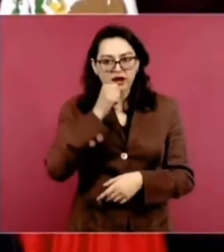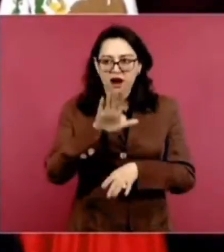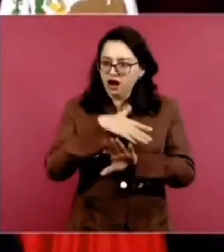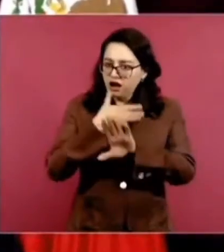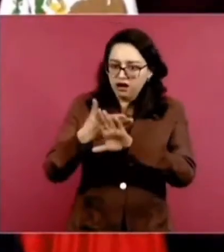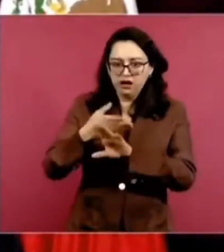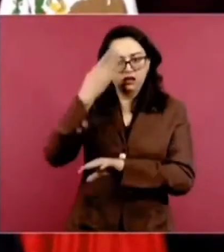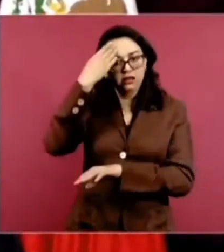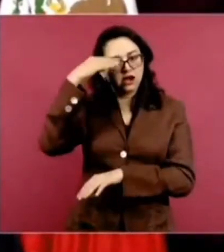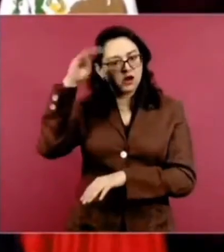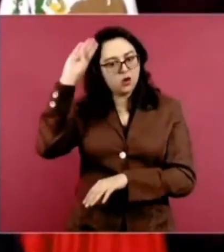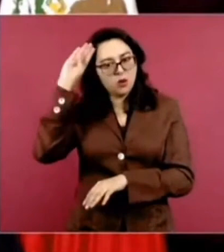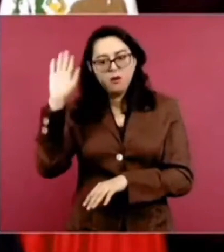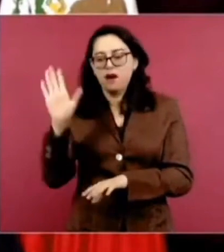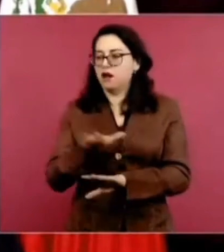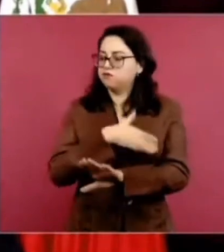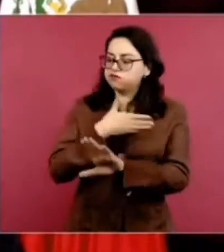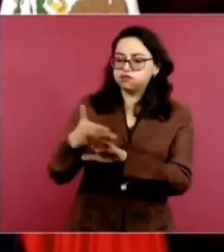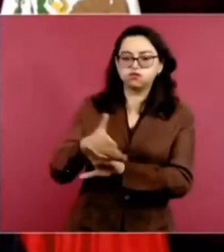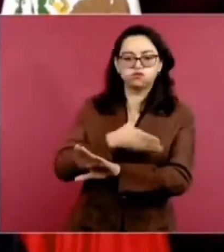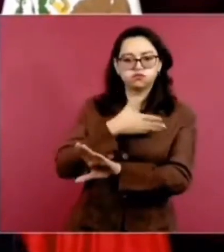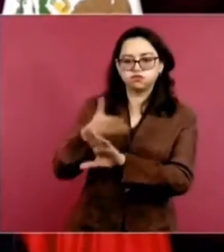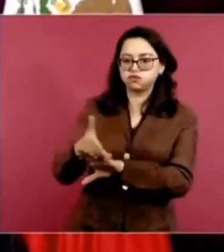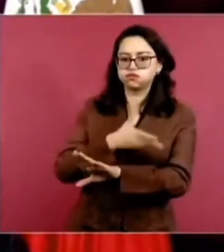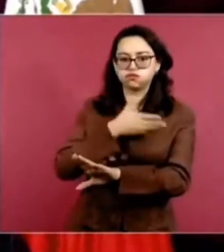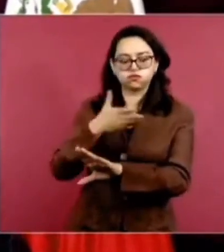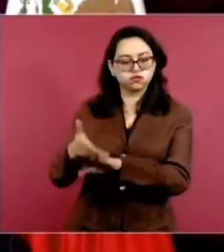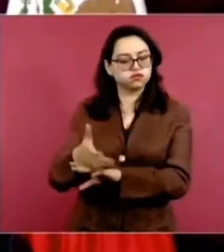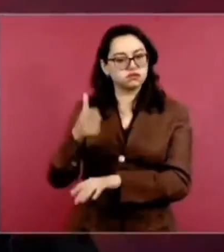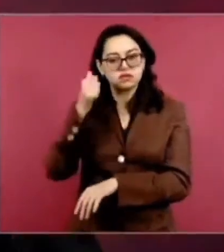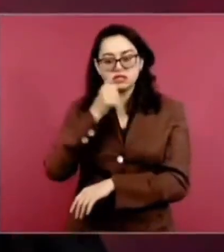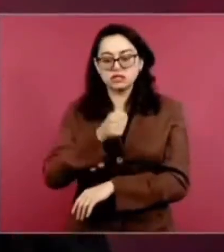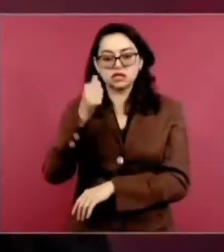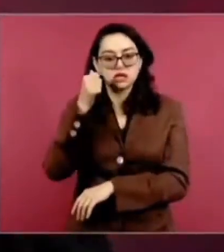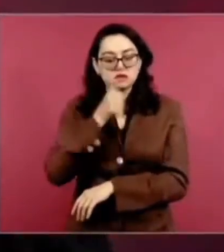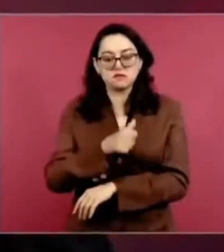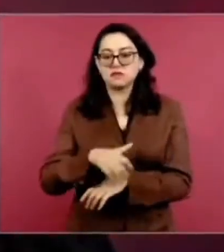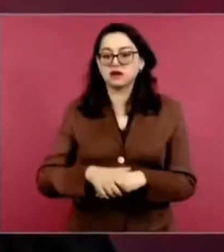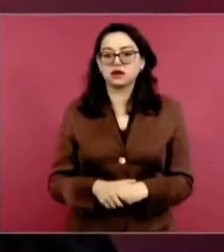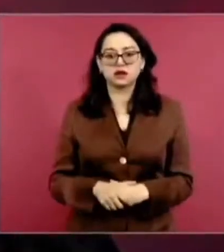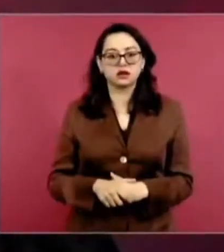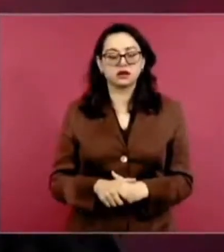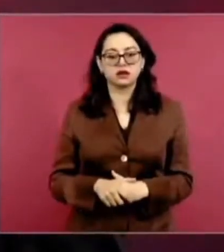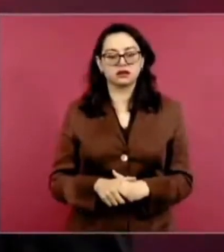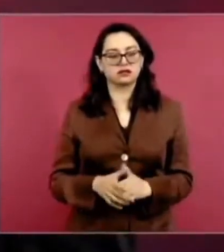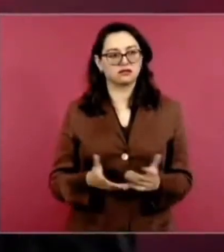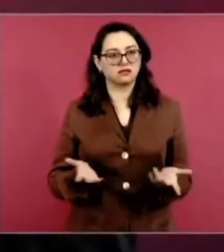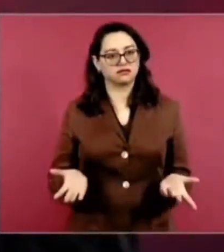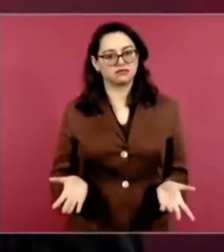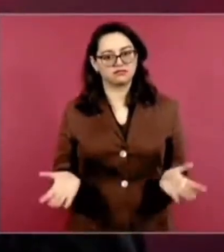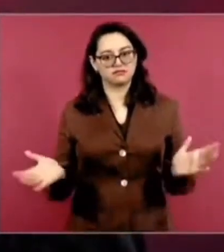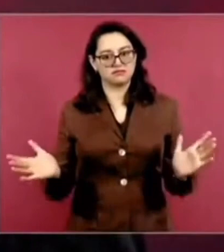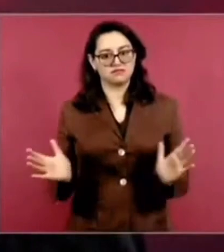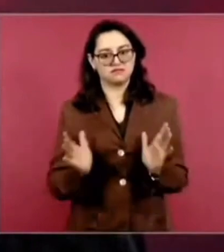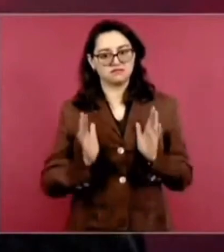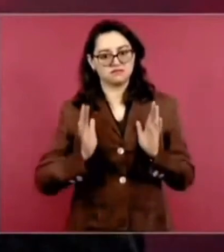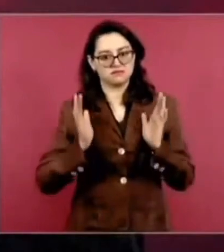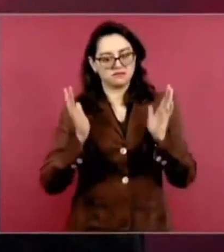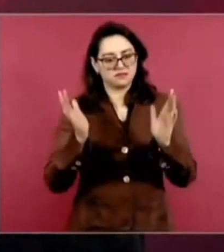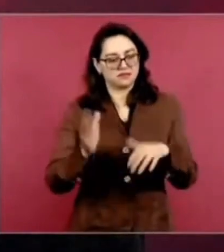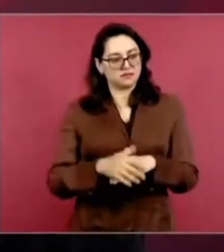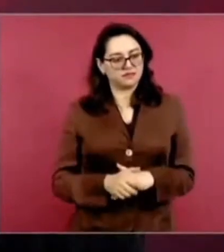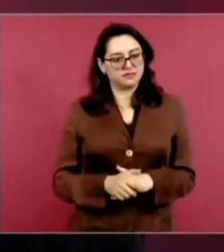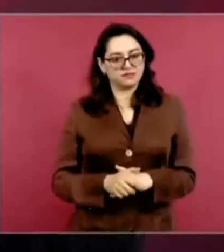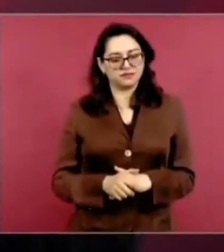cubanos, siempre a favor del bloqueo, sacando raja con el